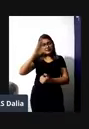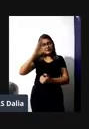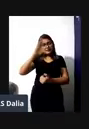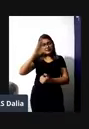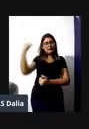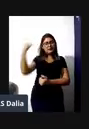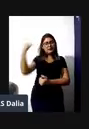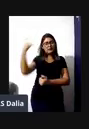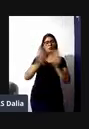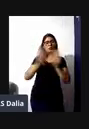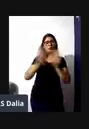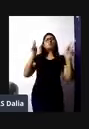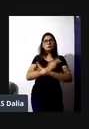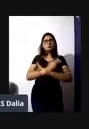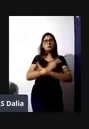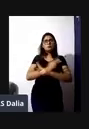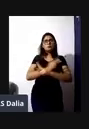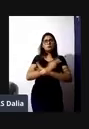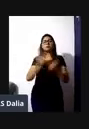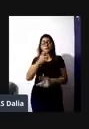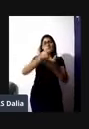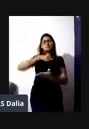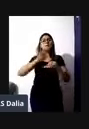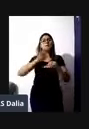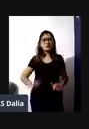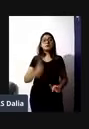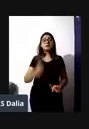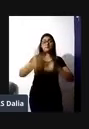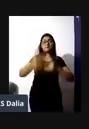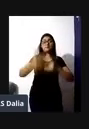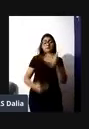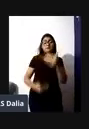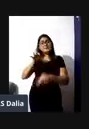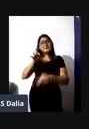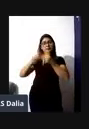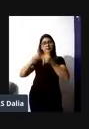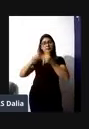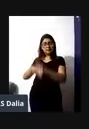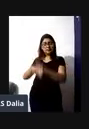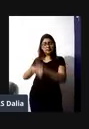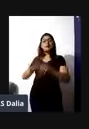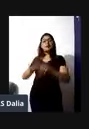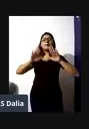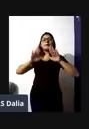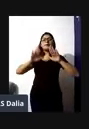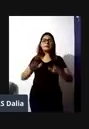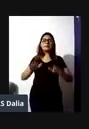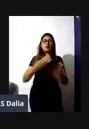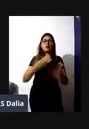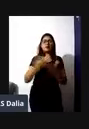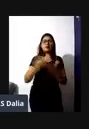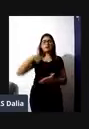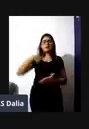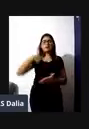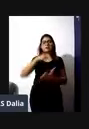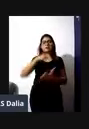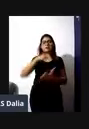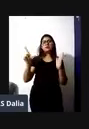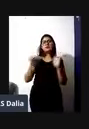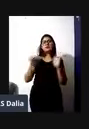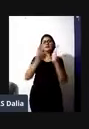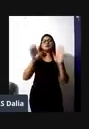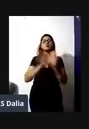eso nos va a servir mucho para cuando regresemos. De verdad necesitamos estar listos también para ese regreso. Así como nos